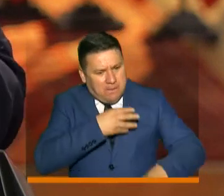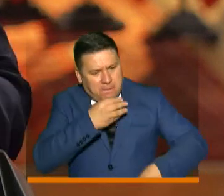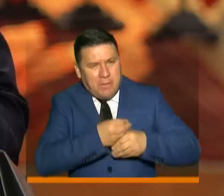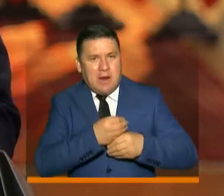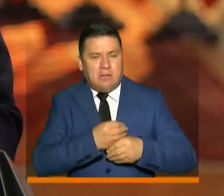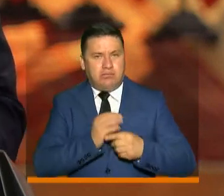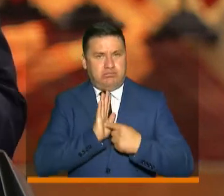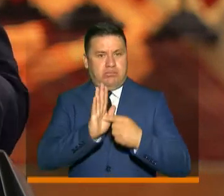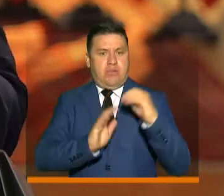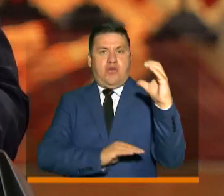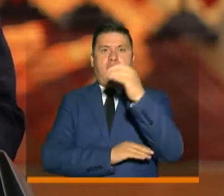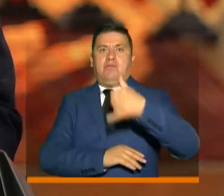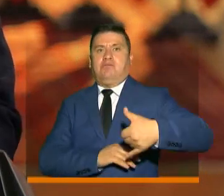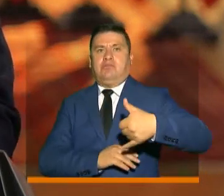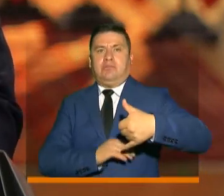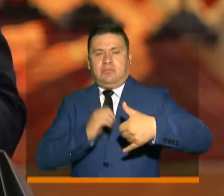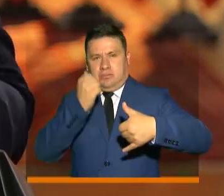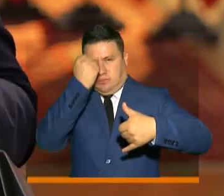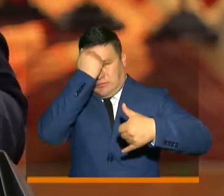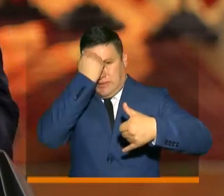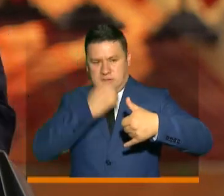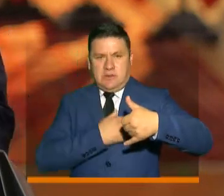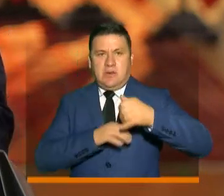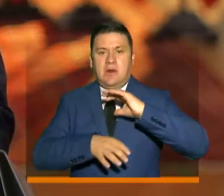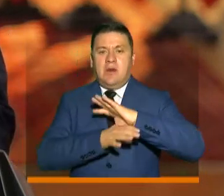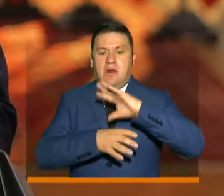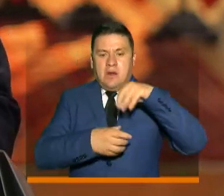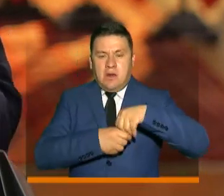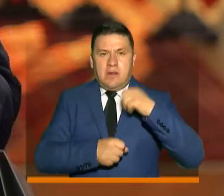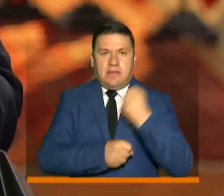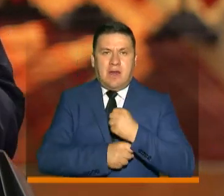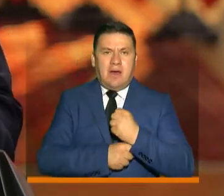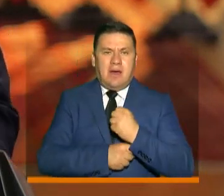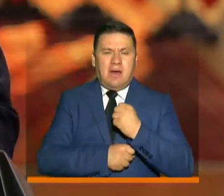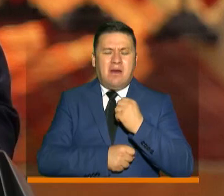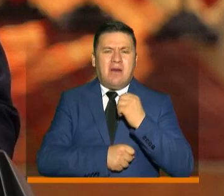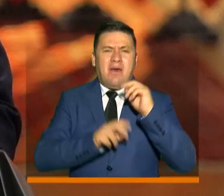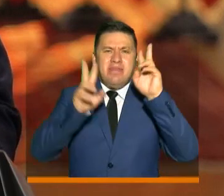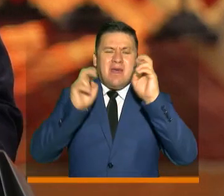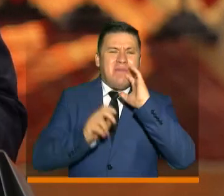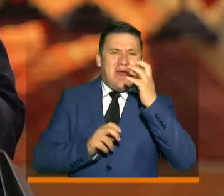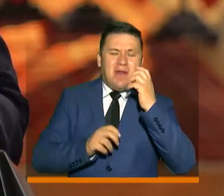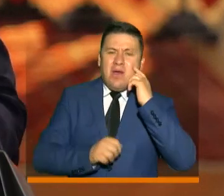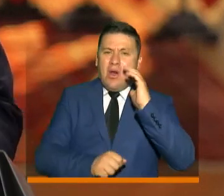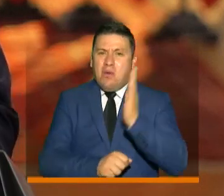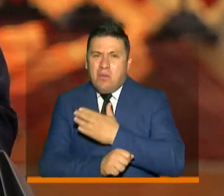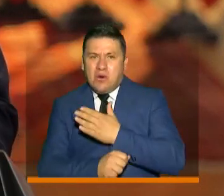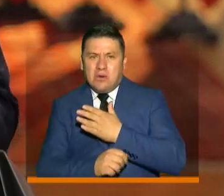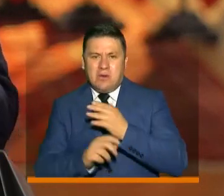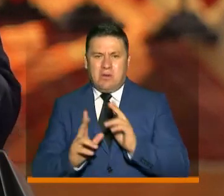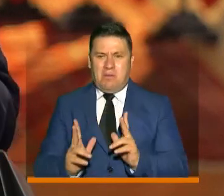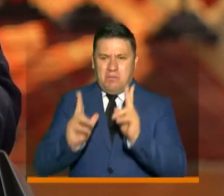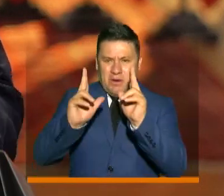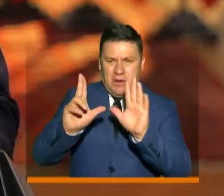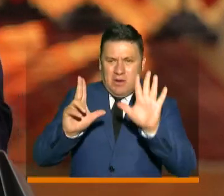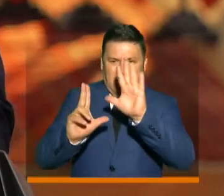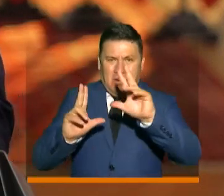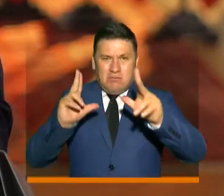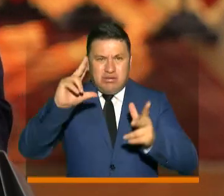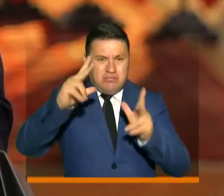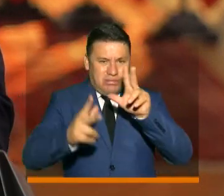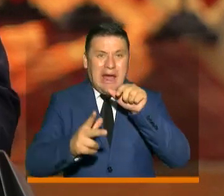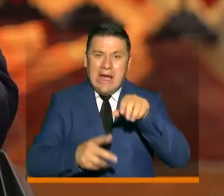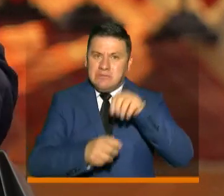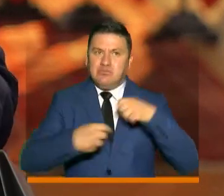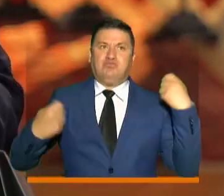convirtiendo a colombia en el epicentro de los empleos naranja para la producción audiovisual musical y de animación digital entre otros